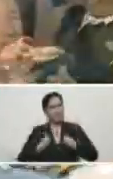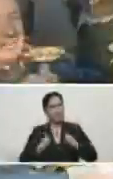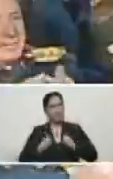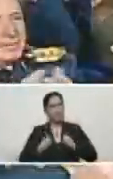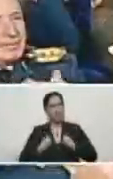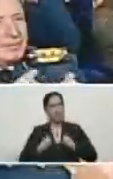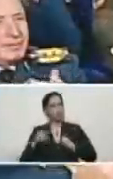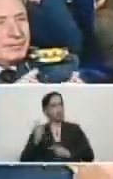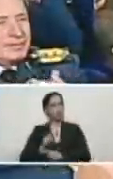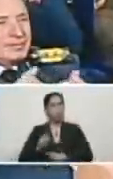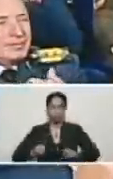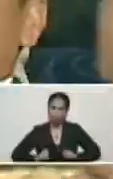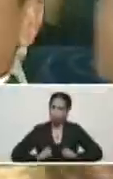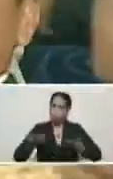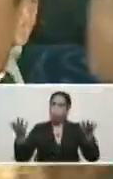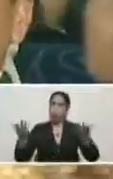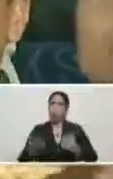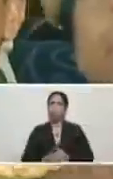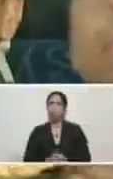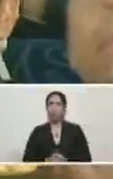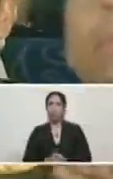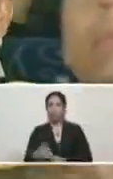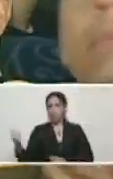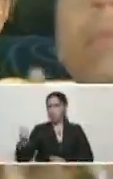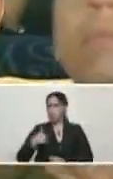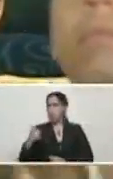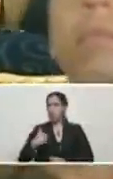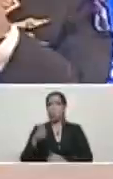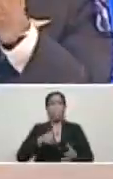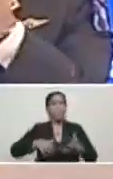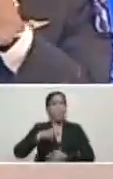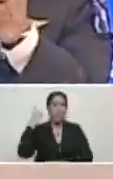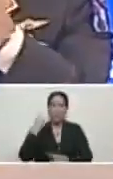darla. En cualquier circunstancia.